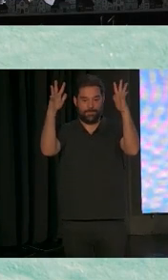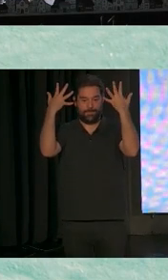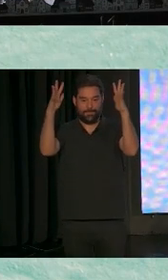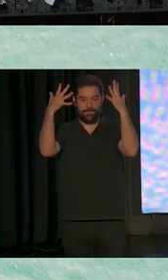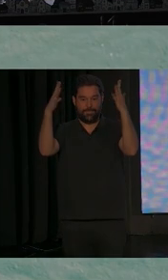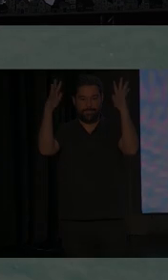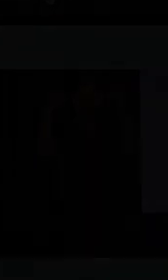gracias